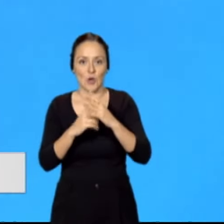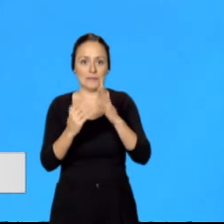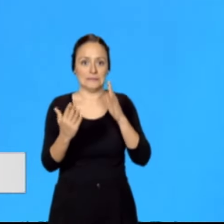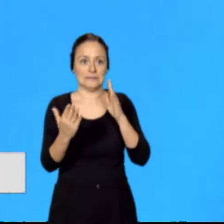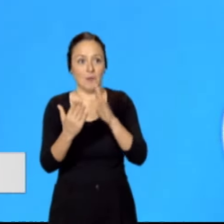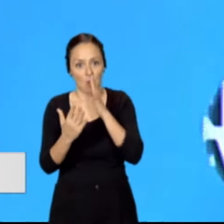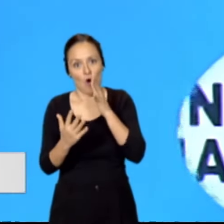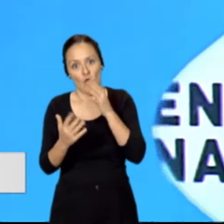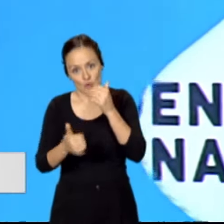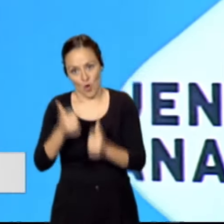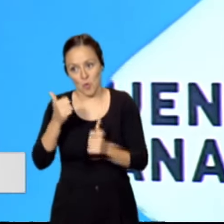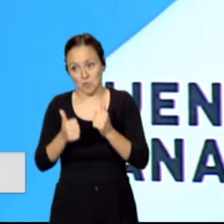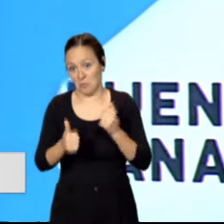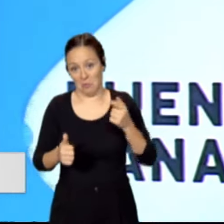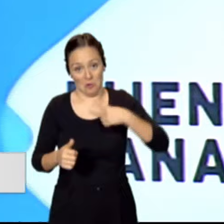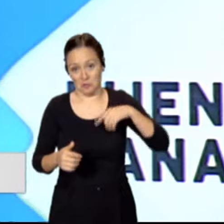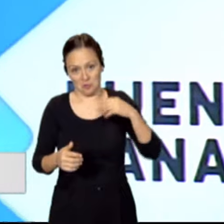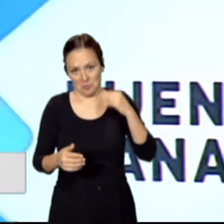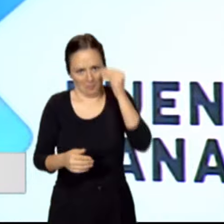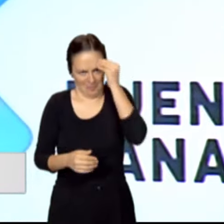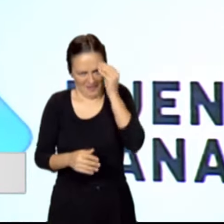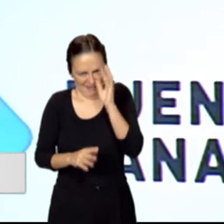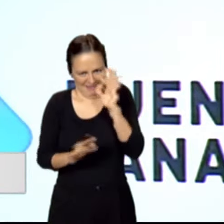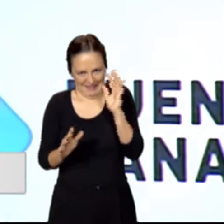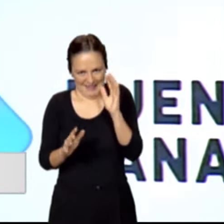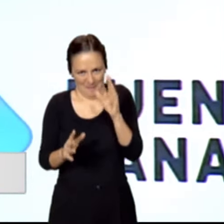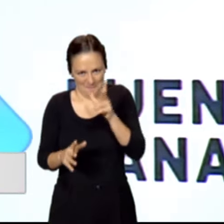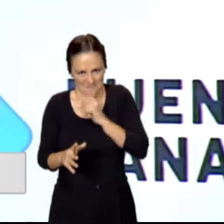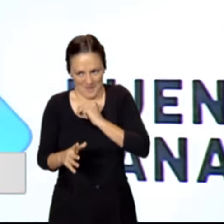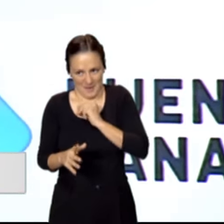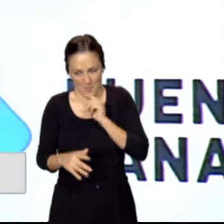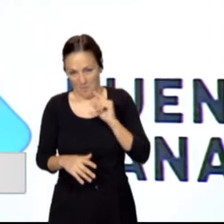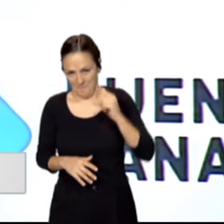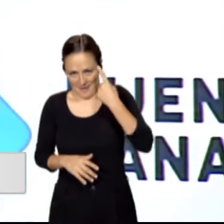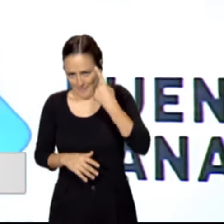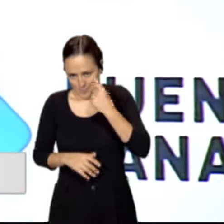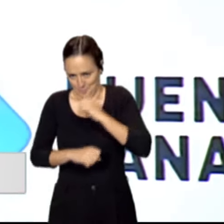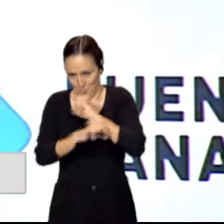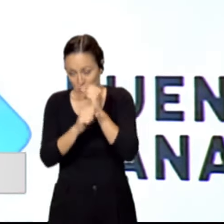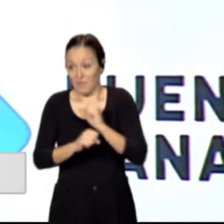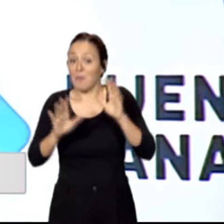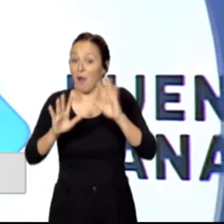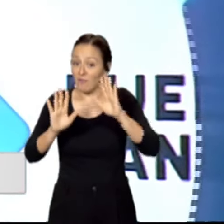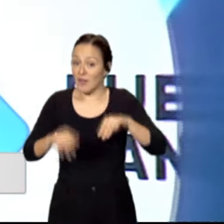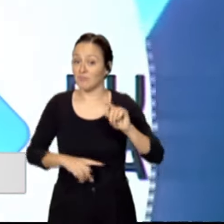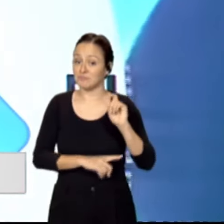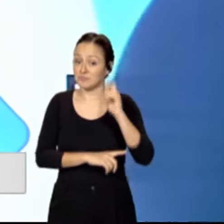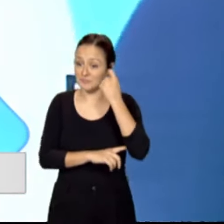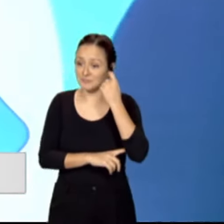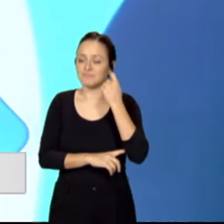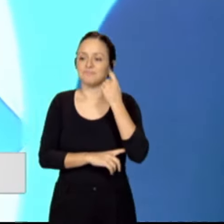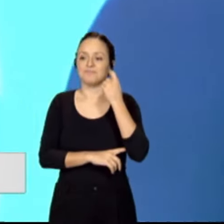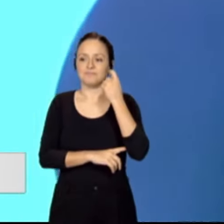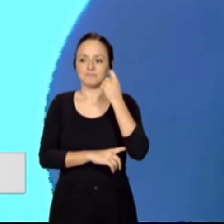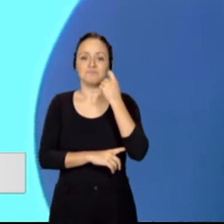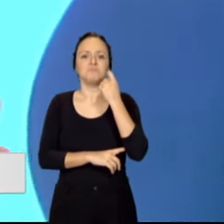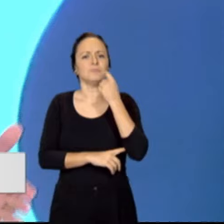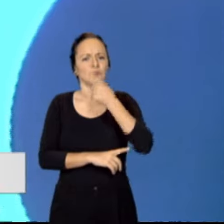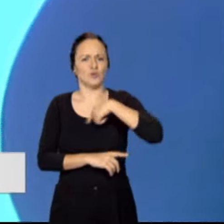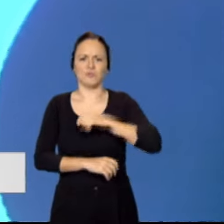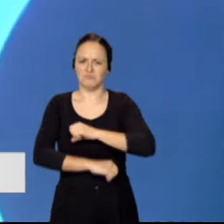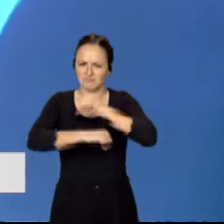magnitud que en la que nunca pensábamos Obviamente que fuéramos al sardo con el el primer premio Pero mira lo conseguimos eh fuimos decididos